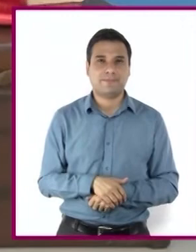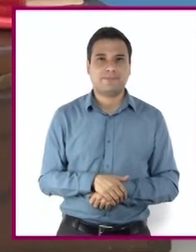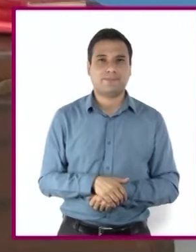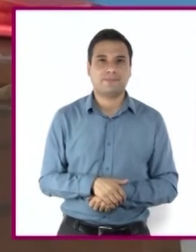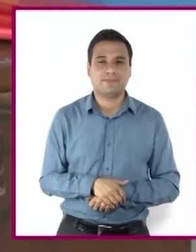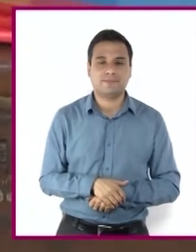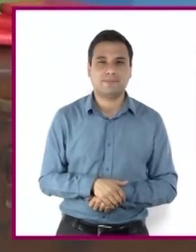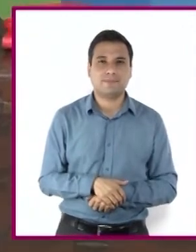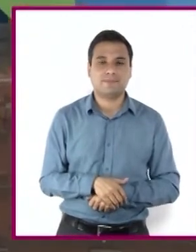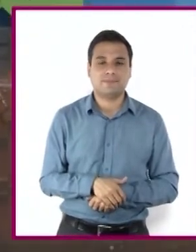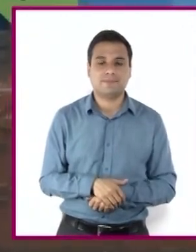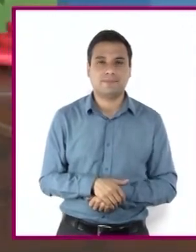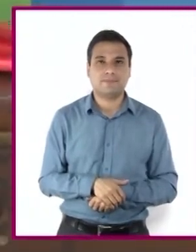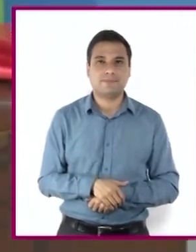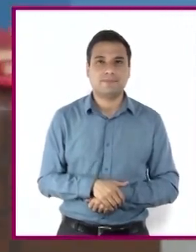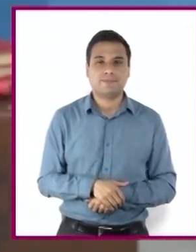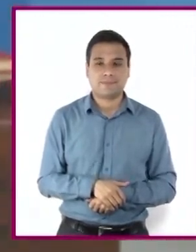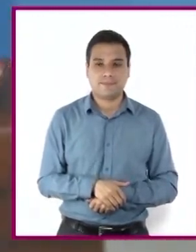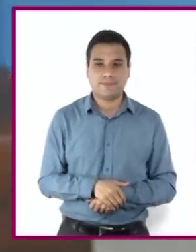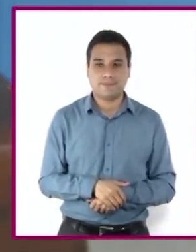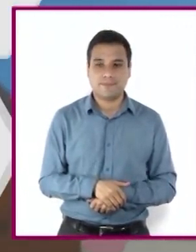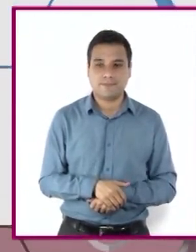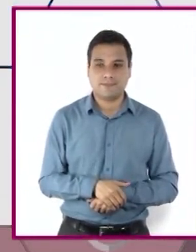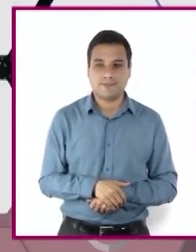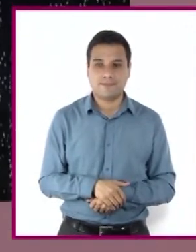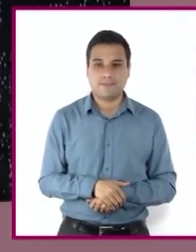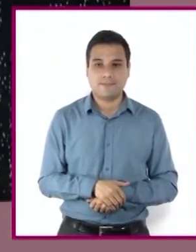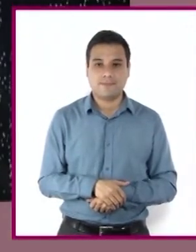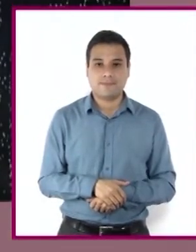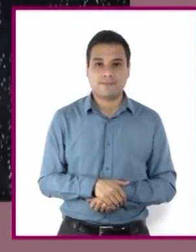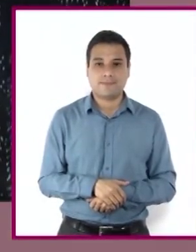humanidad de esta era.